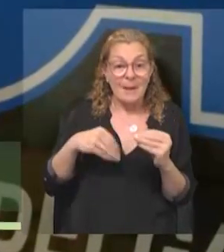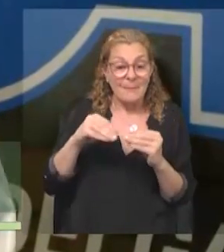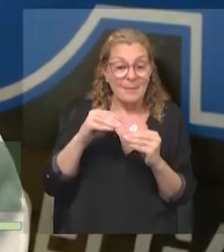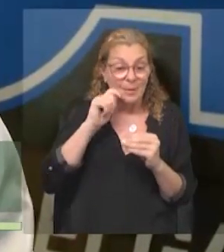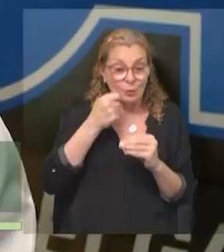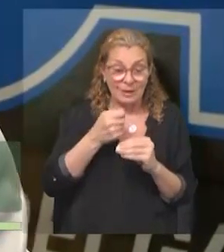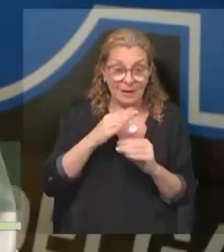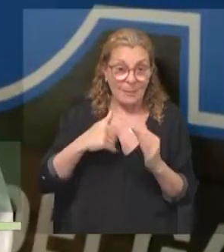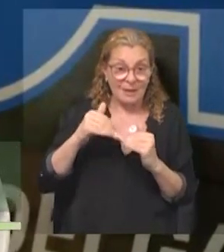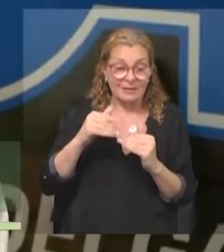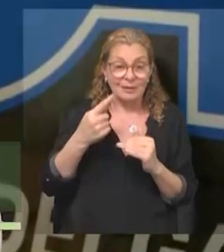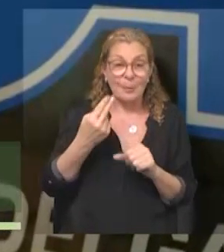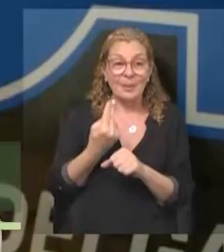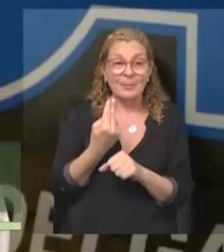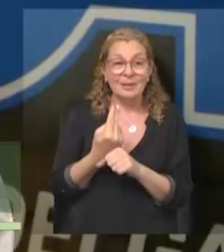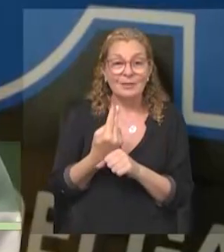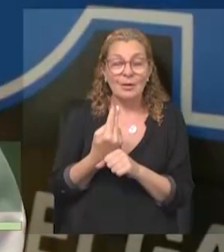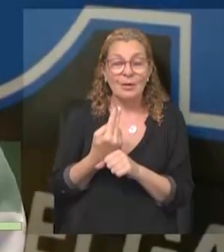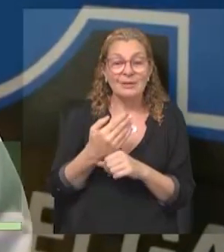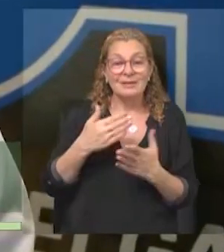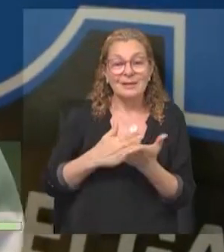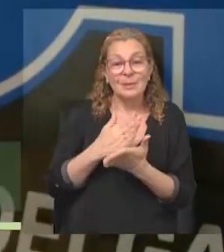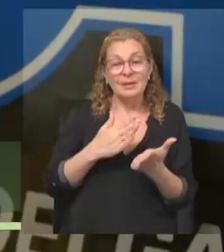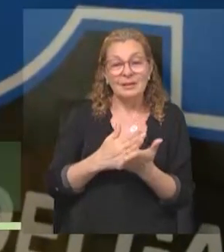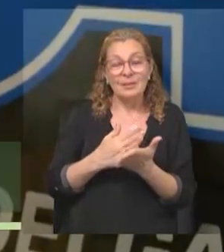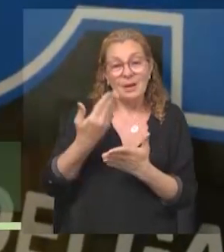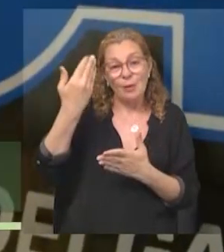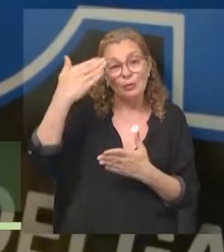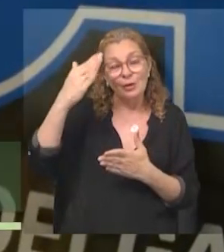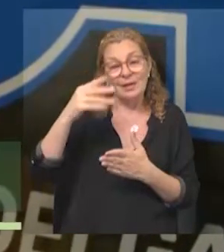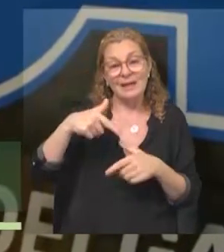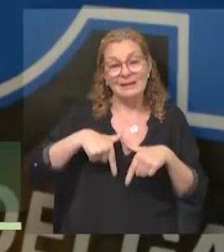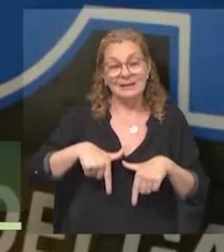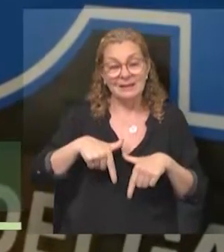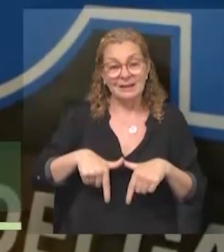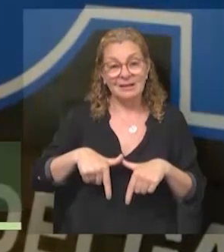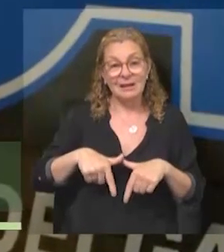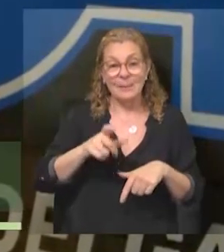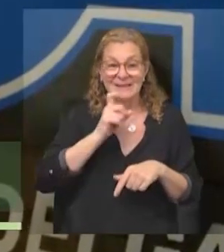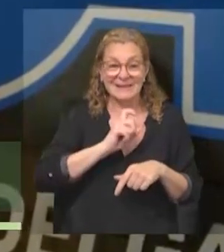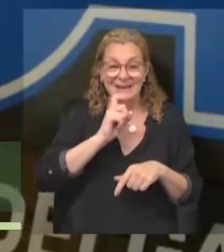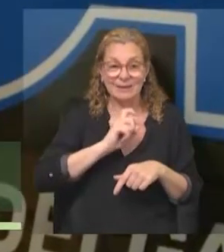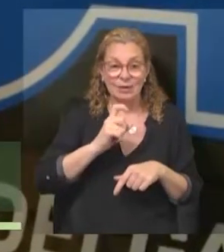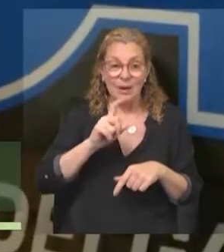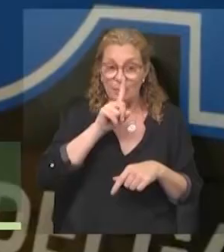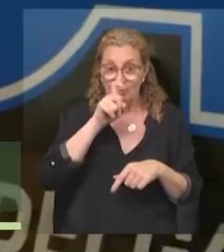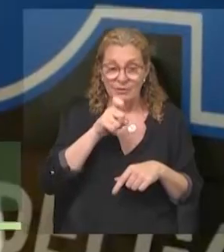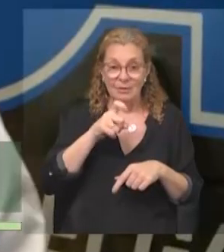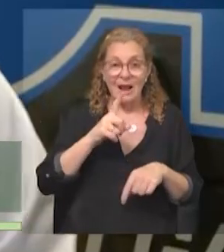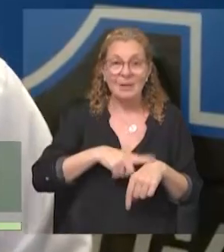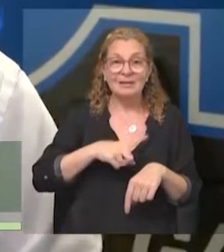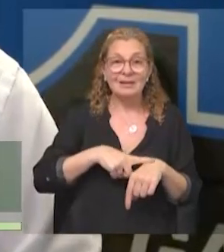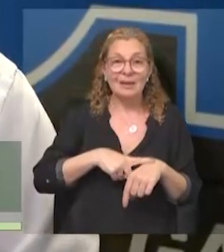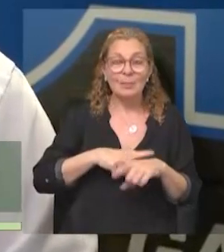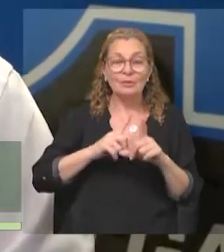que permitir es que est permanentemente las autoridades de la intendencia mintiéndole a los montanos al tiempo